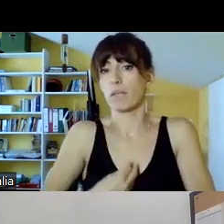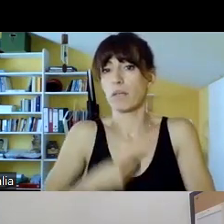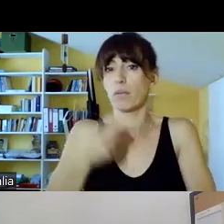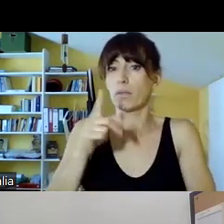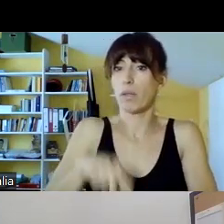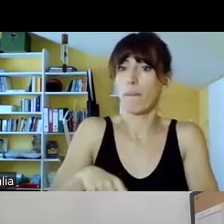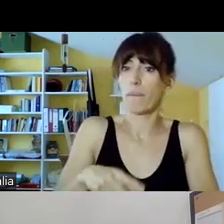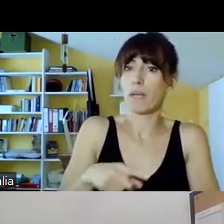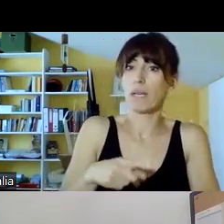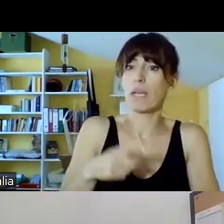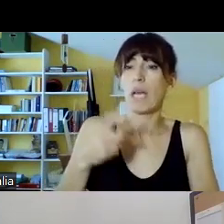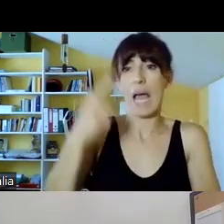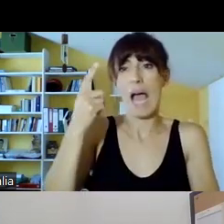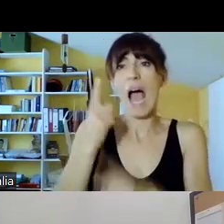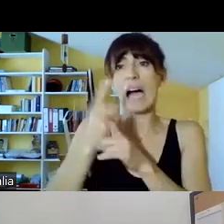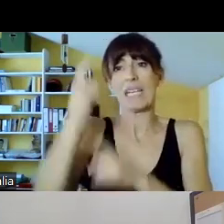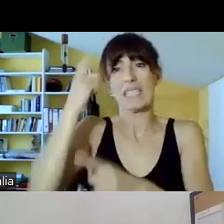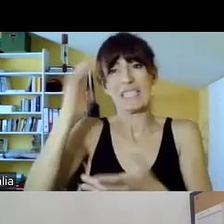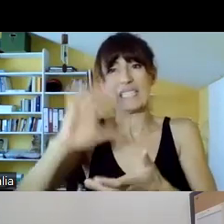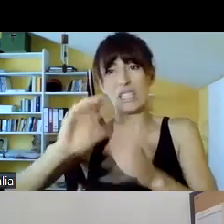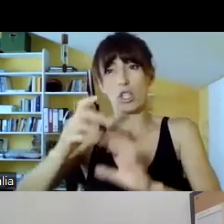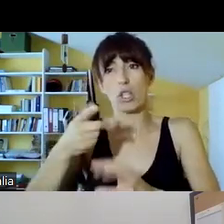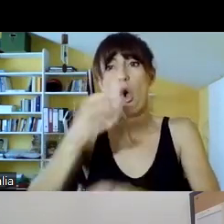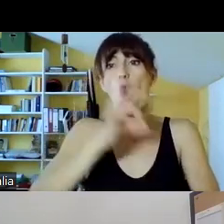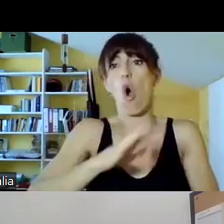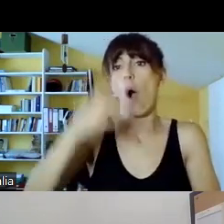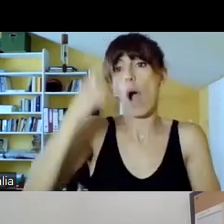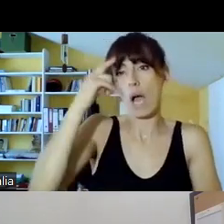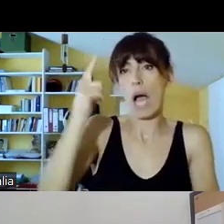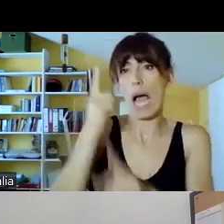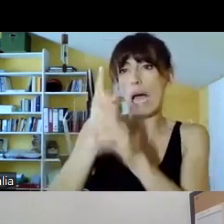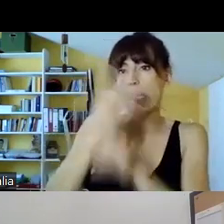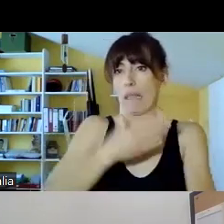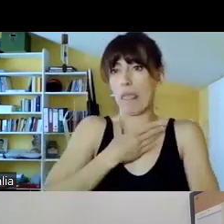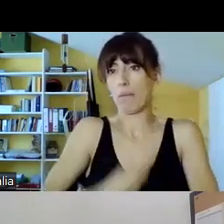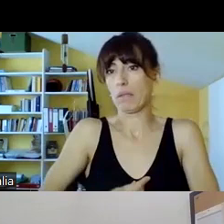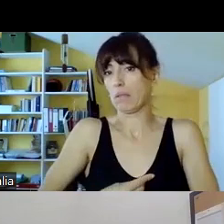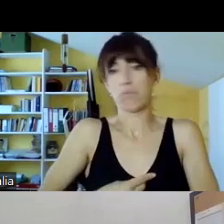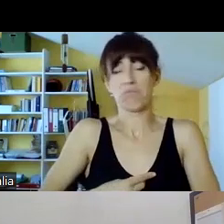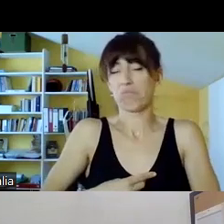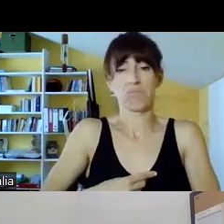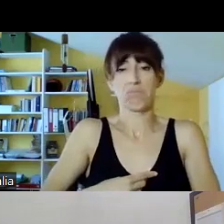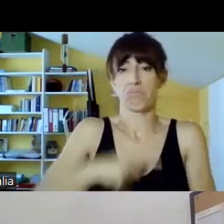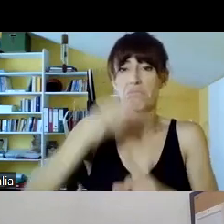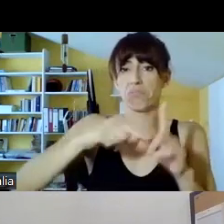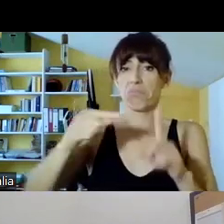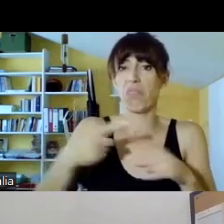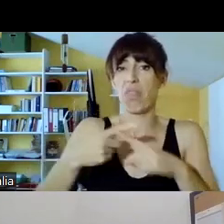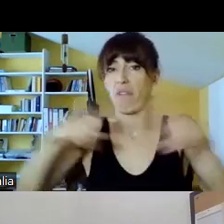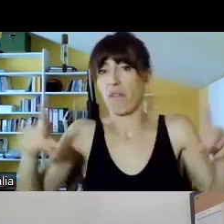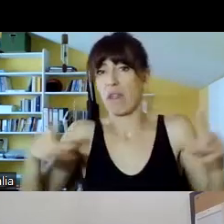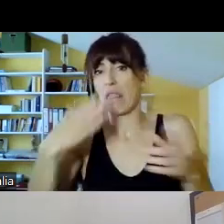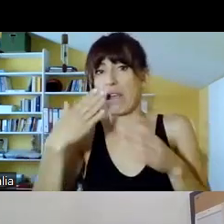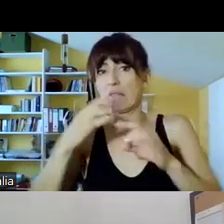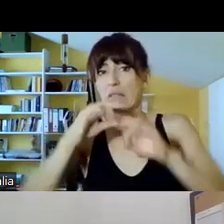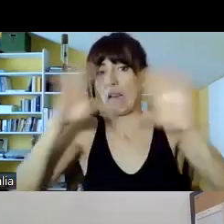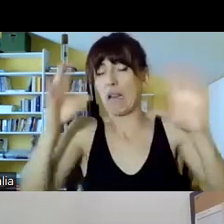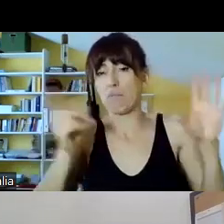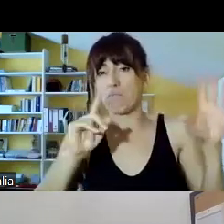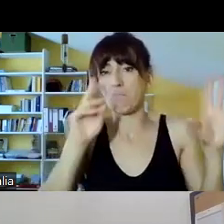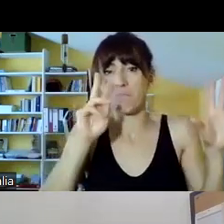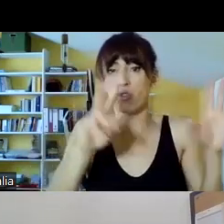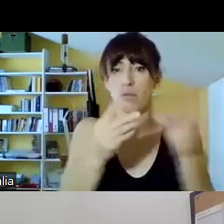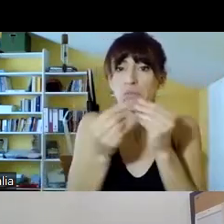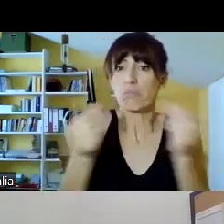de antipsicóticos y antidepresivos no se observaron diferencias estadísticamente significativas. Y en este